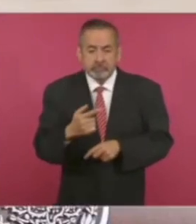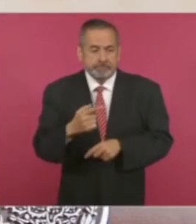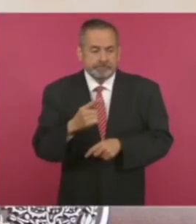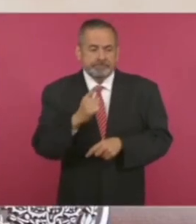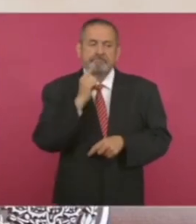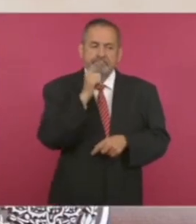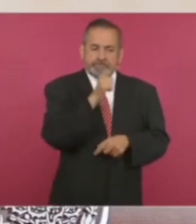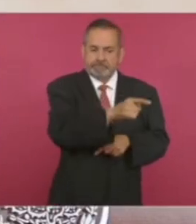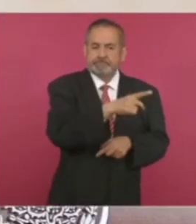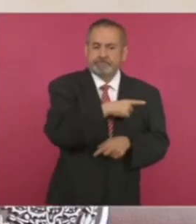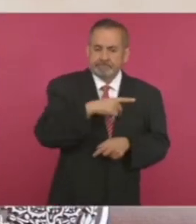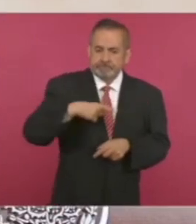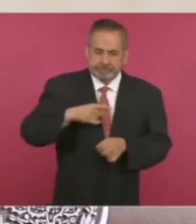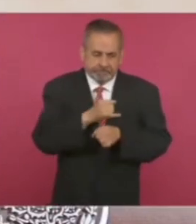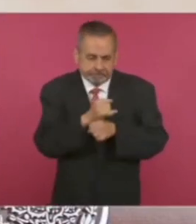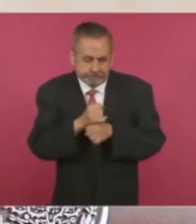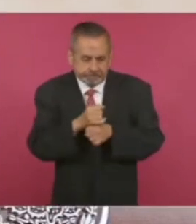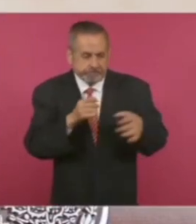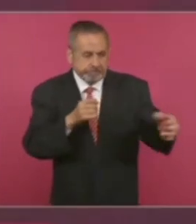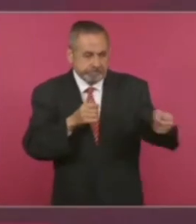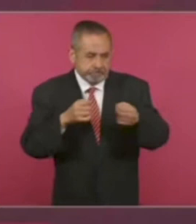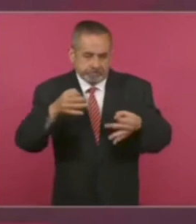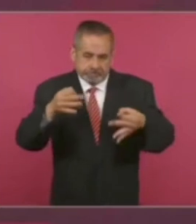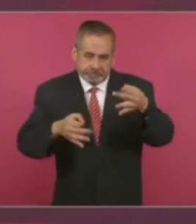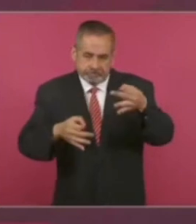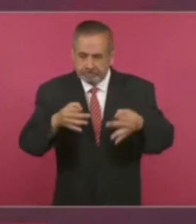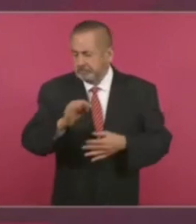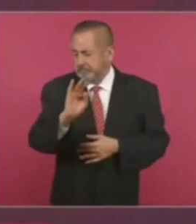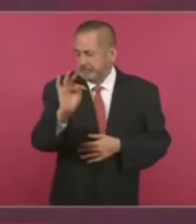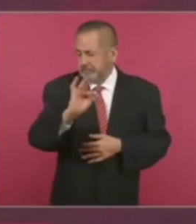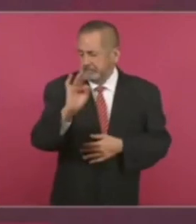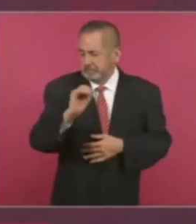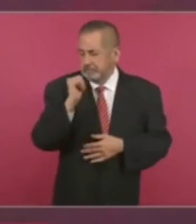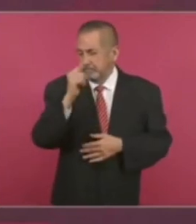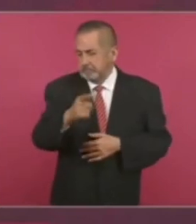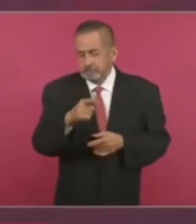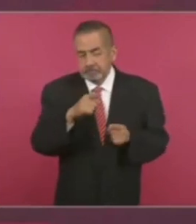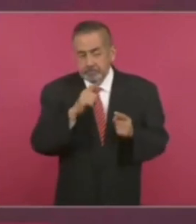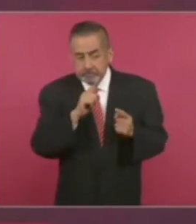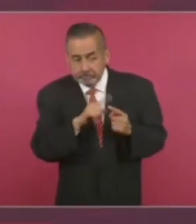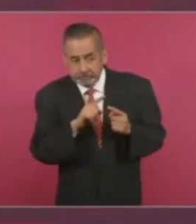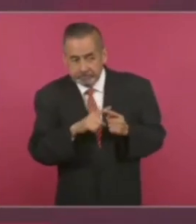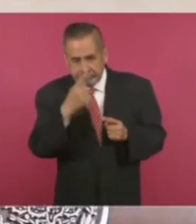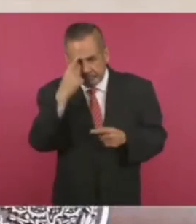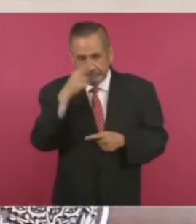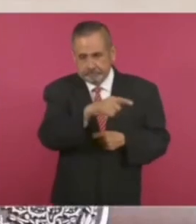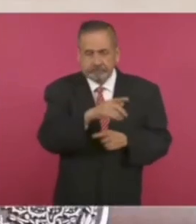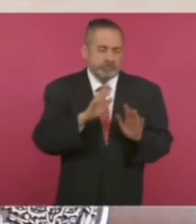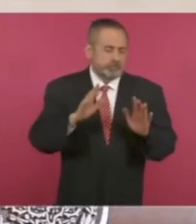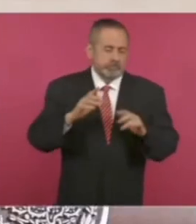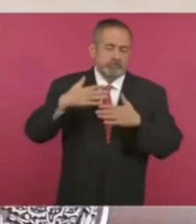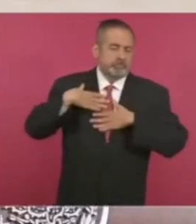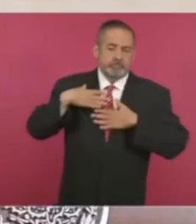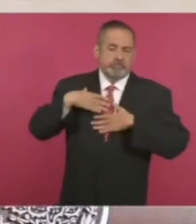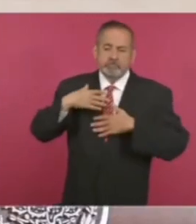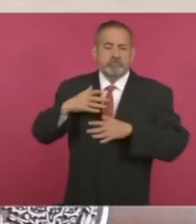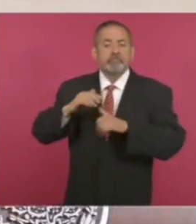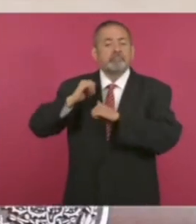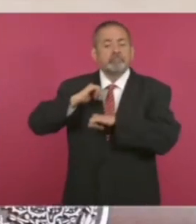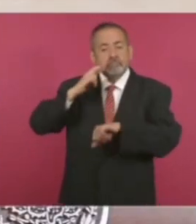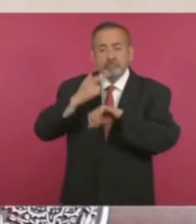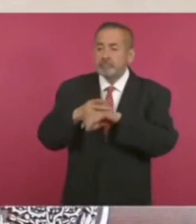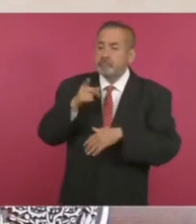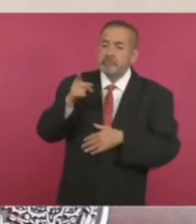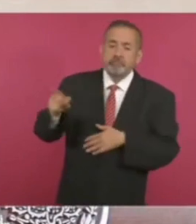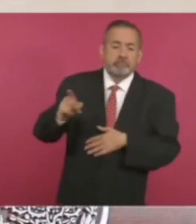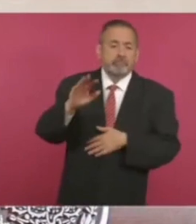de juzgar en México, en este caso, corresponde a la Fiscalía